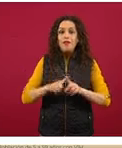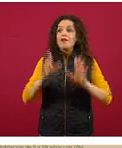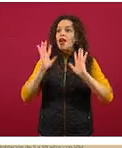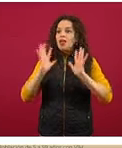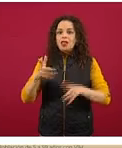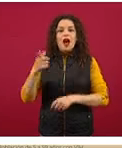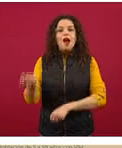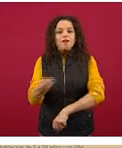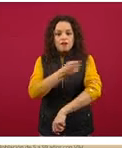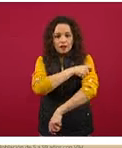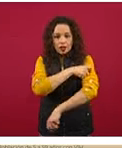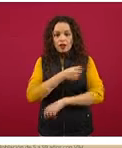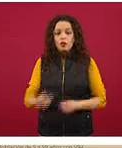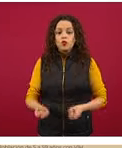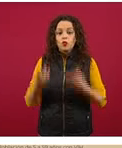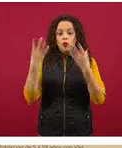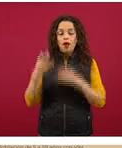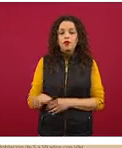a